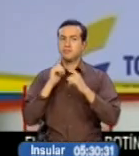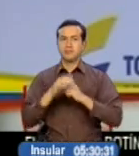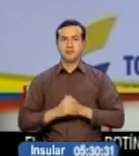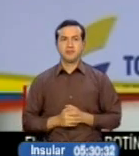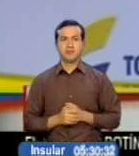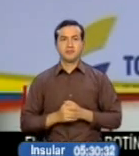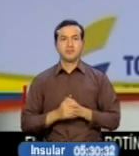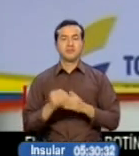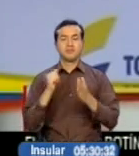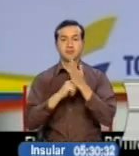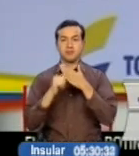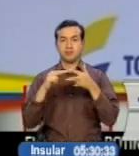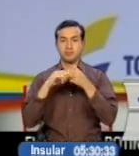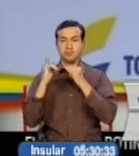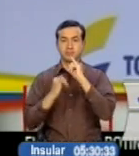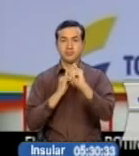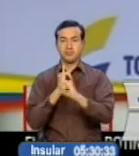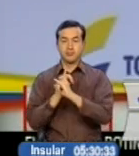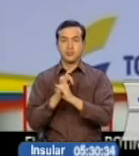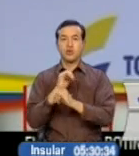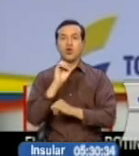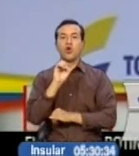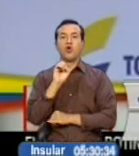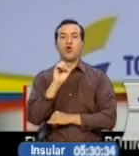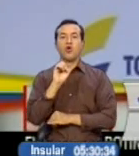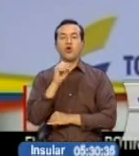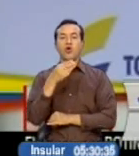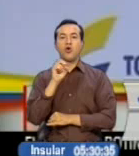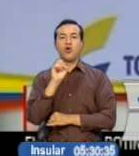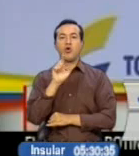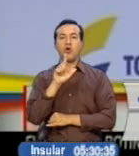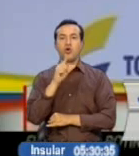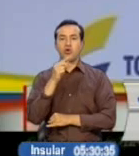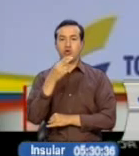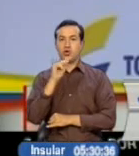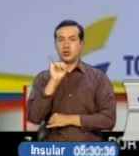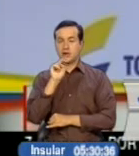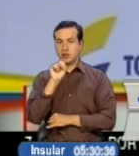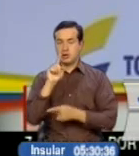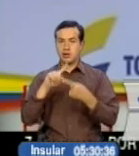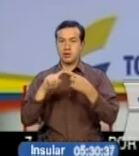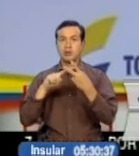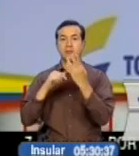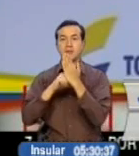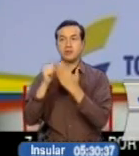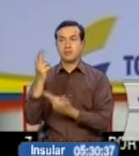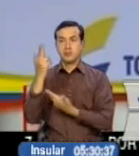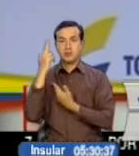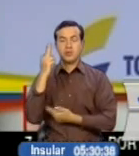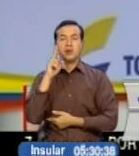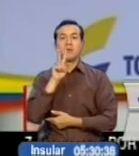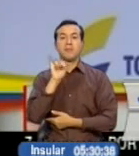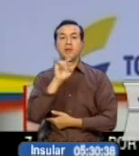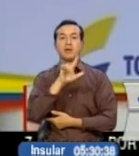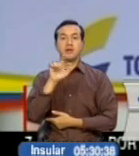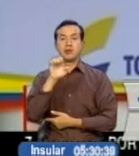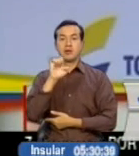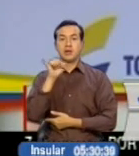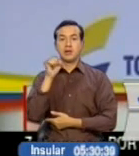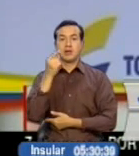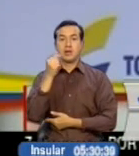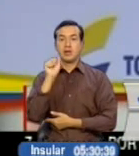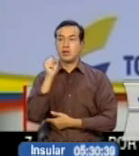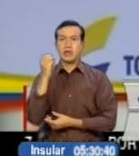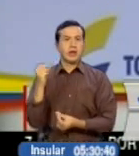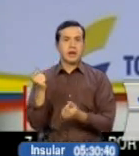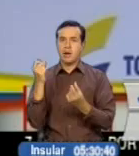la canciller María Ángela Holguín y al ministro de Defensa, Luis Carlos Villegas, para que a la mayor